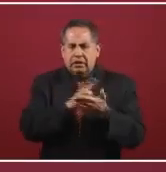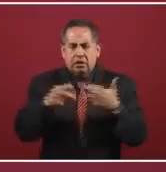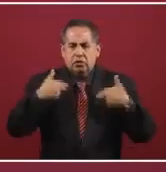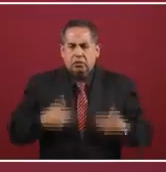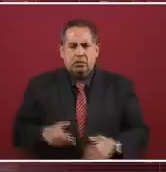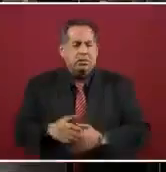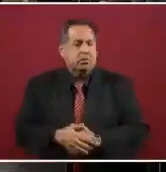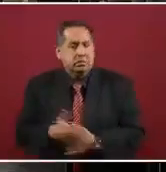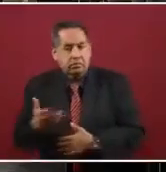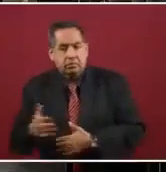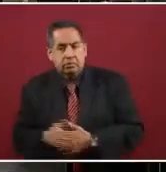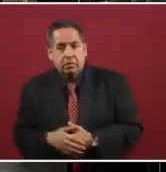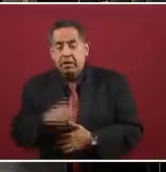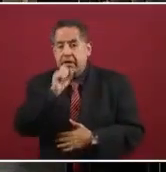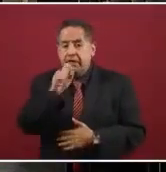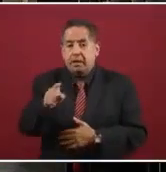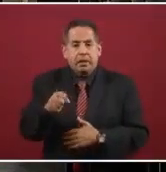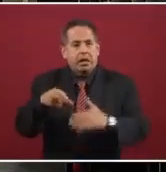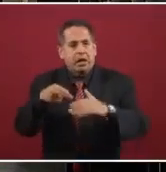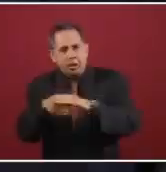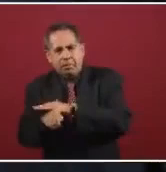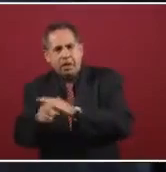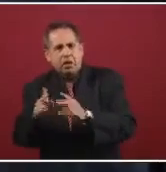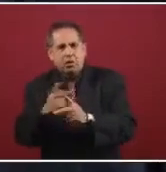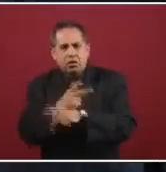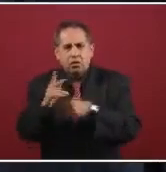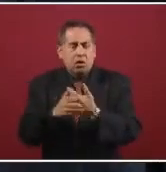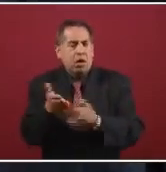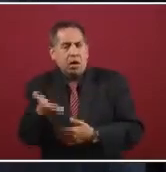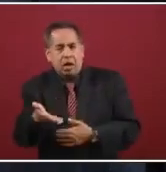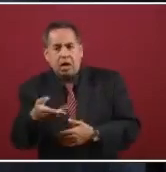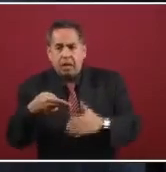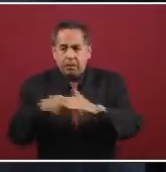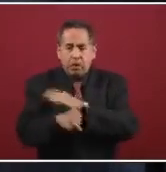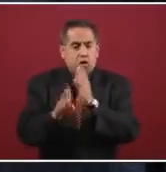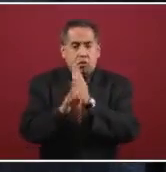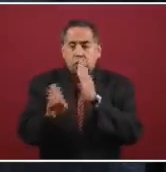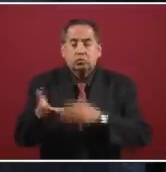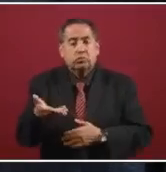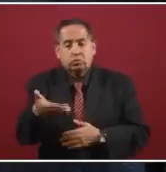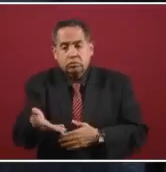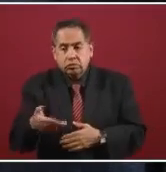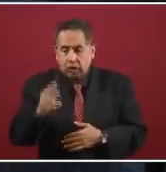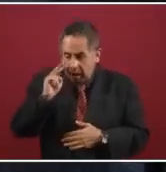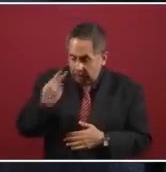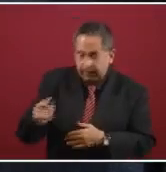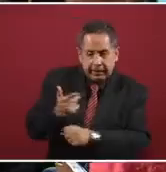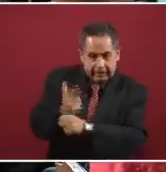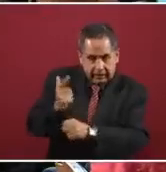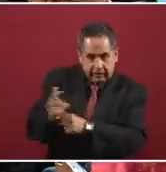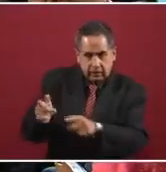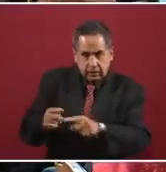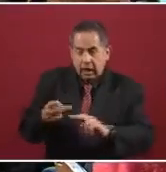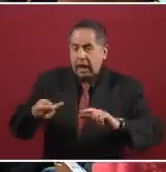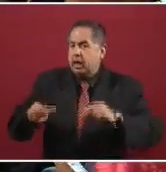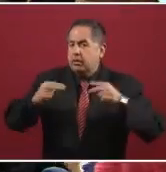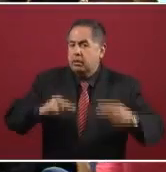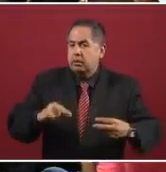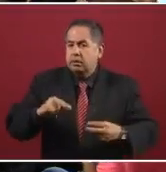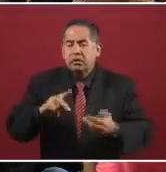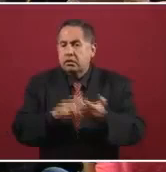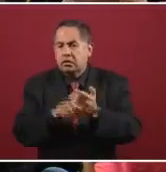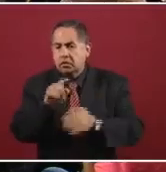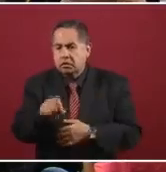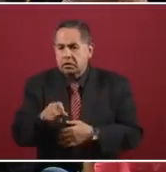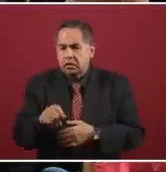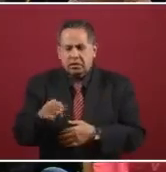eso haría que también luego en el metro nos pida identificación o en un microbús o en el metrobús, ¿no? Voy a ver el caso del taxi, nada más te lo pongo al revés. O sea, a